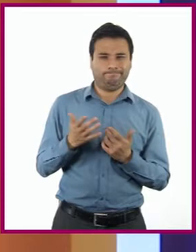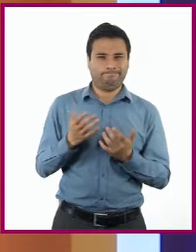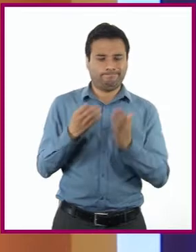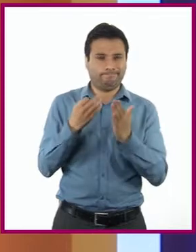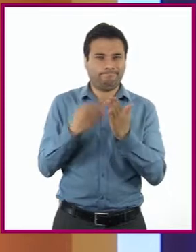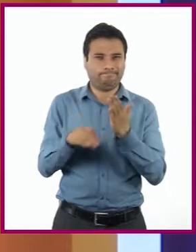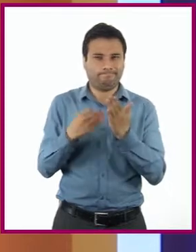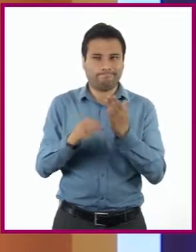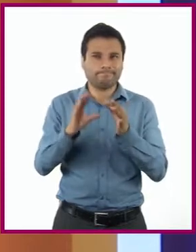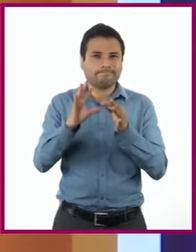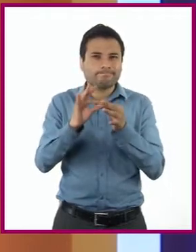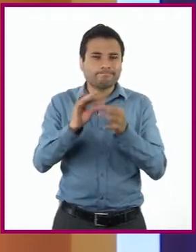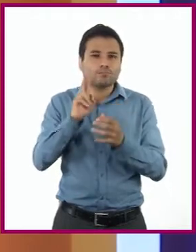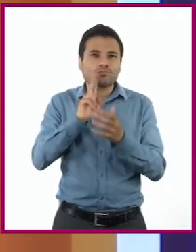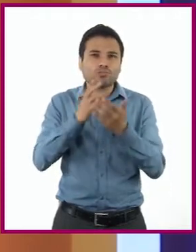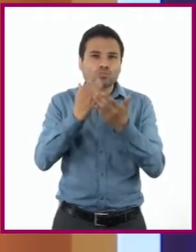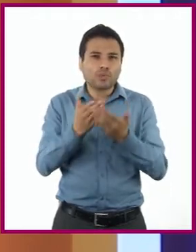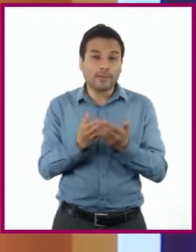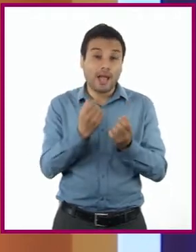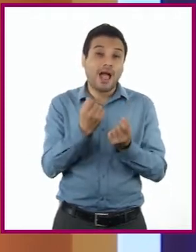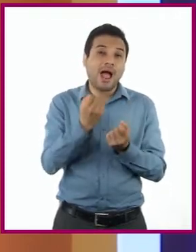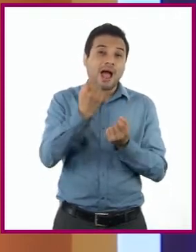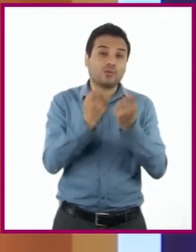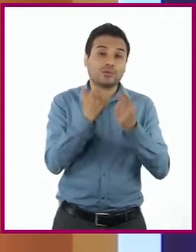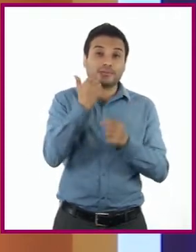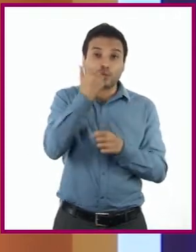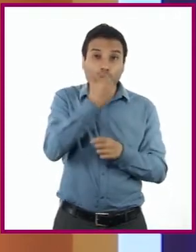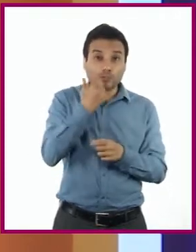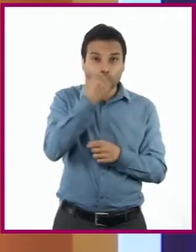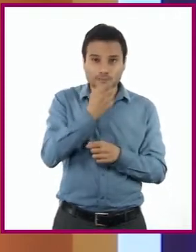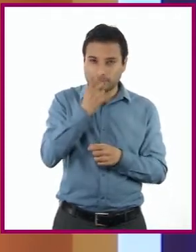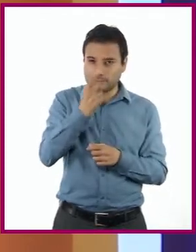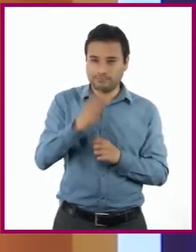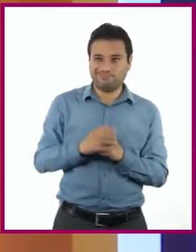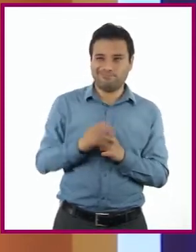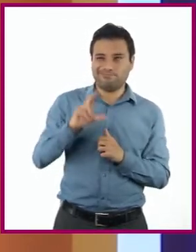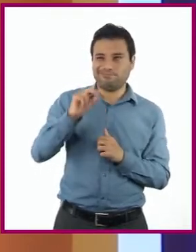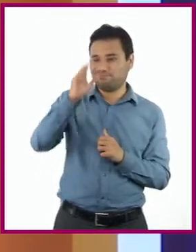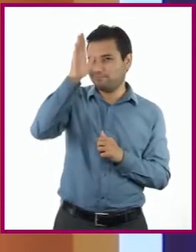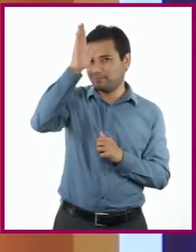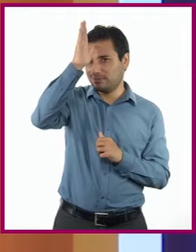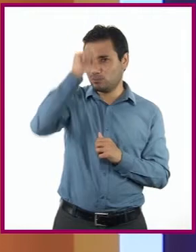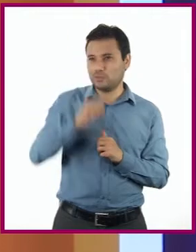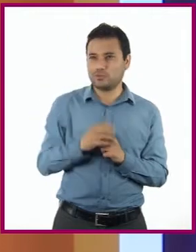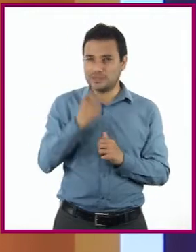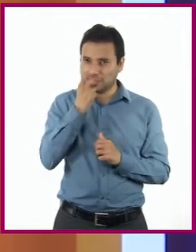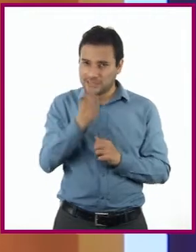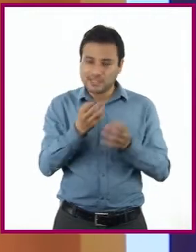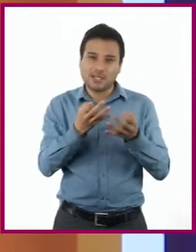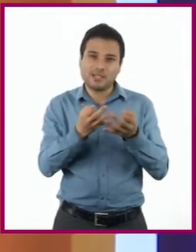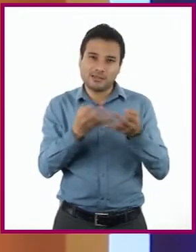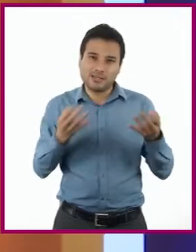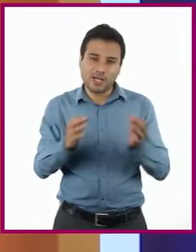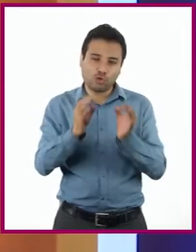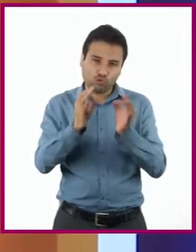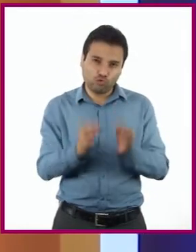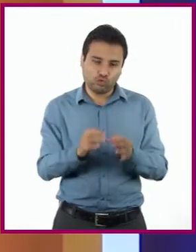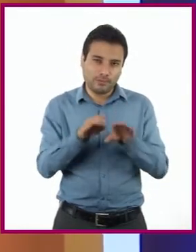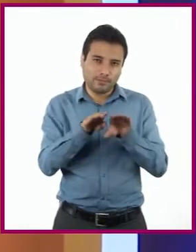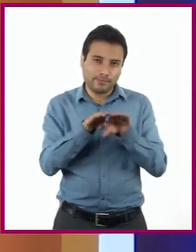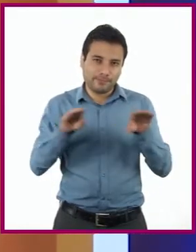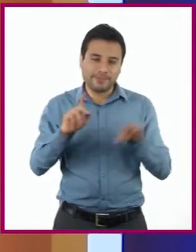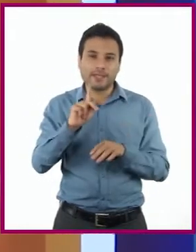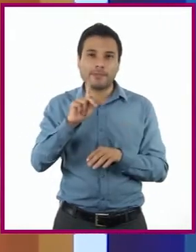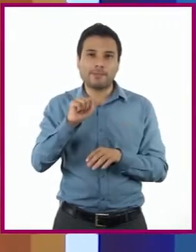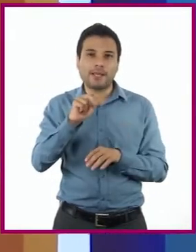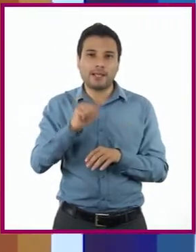de sus discípulos discrepaban y mantuvieron una visión de la Tierra de forma plana. También podemos